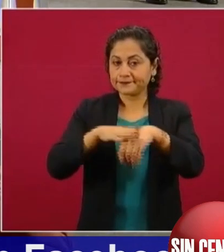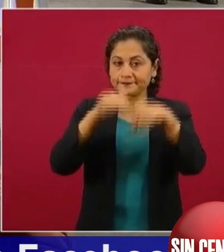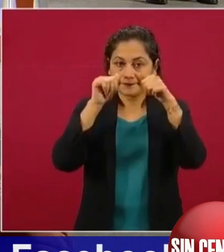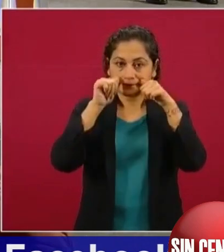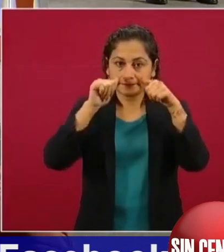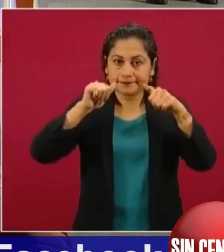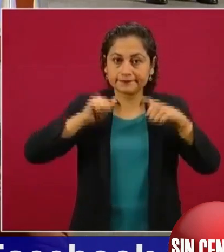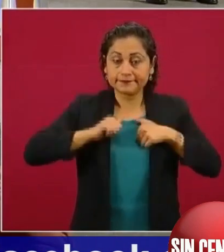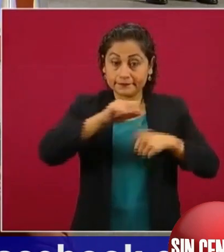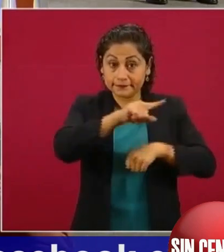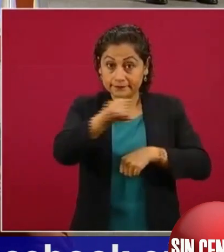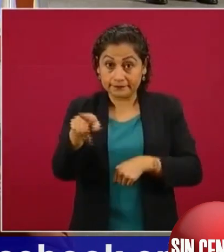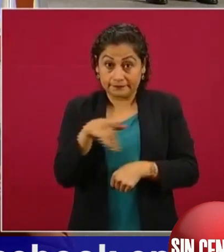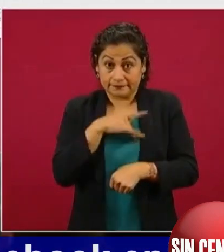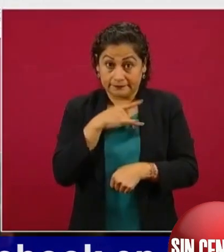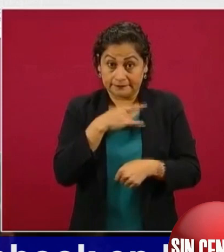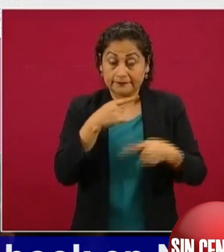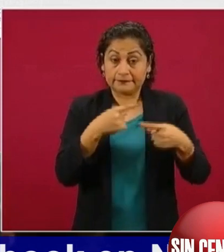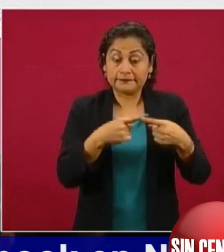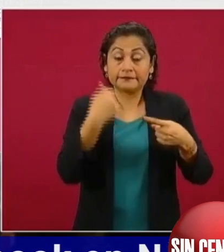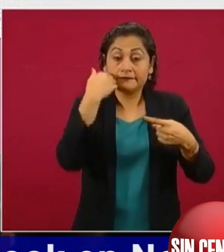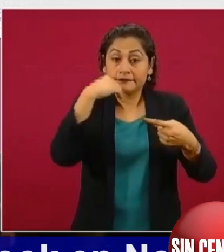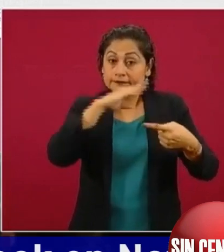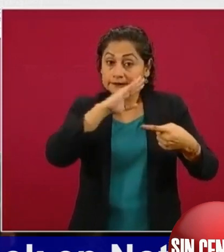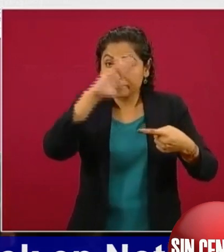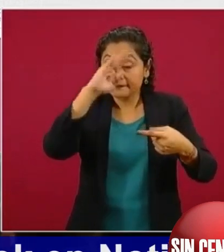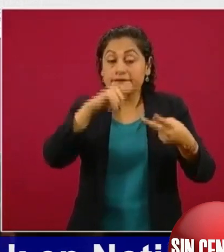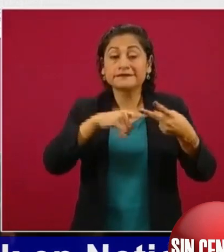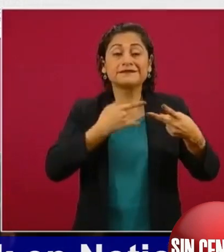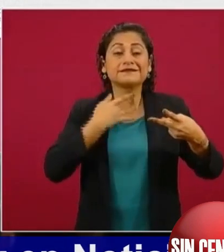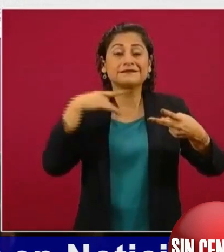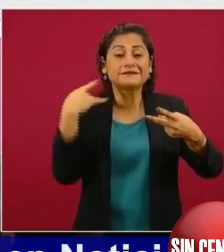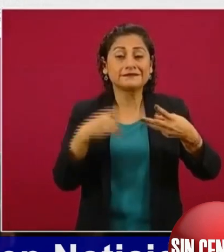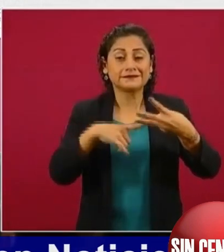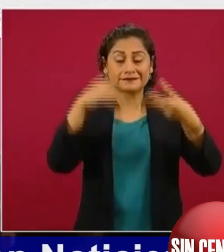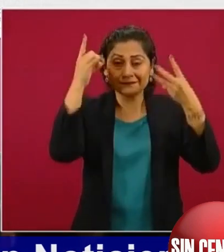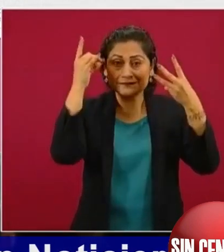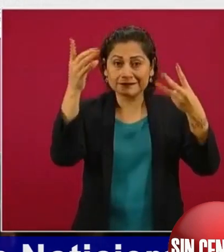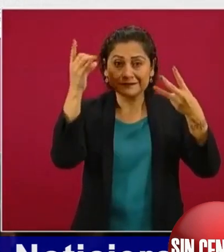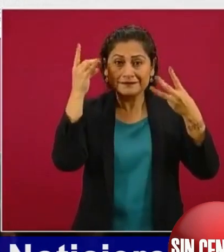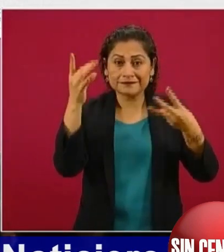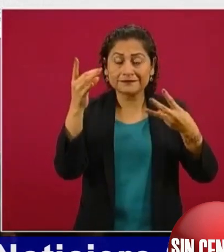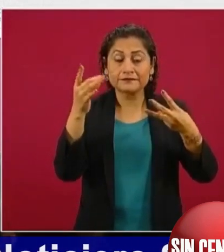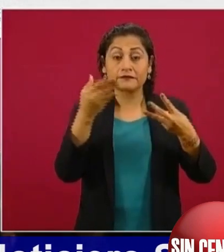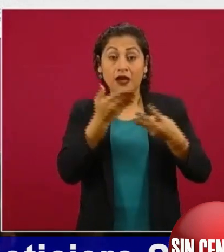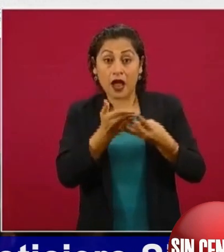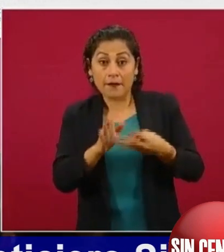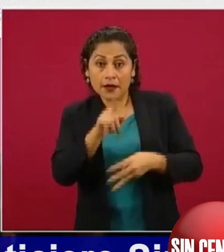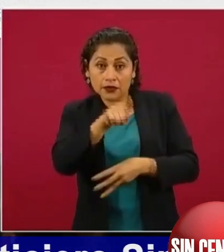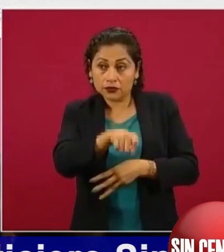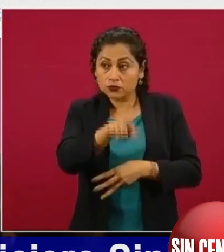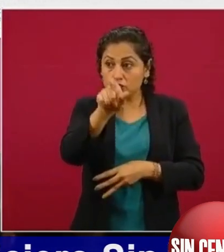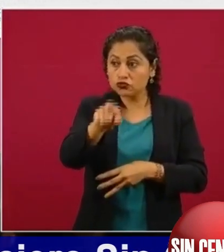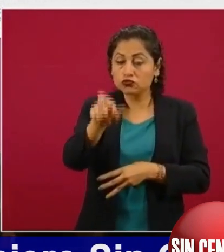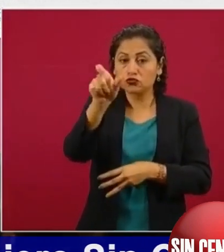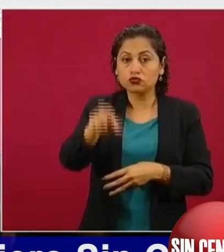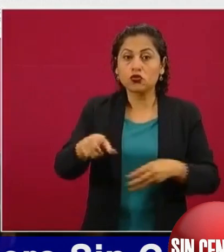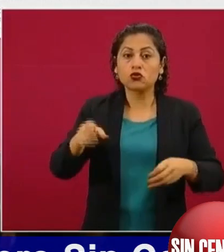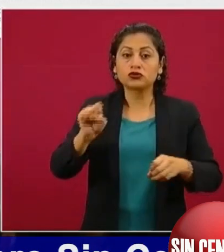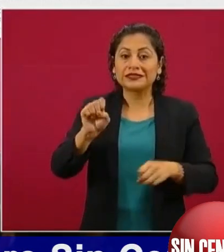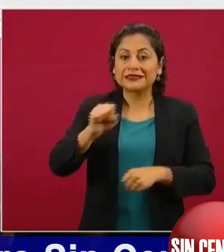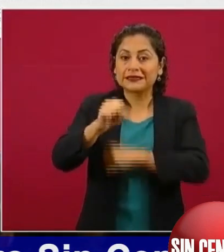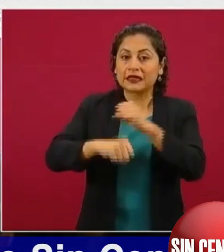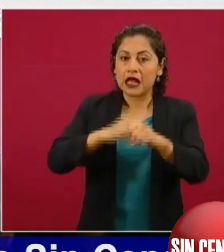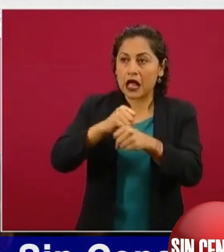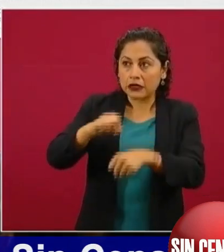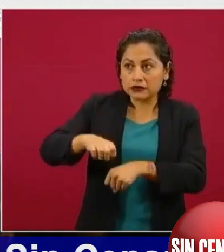COVID, fiebre, tos, dolor de garganta, dolor de cabeza y además tiene 60 o más años de edad o tiene una